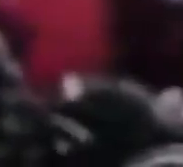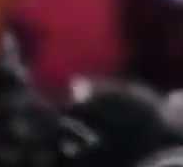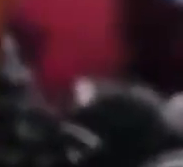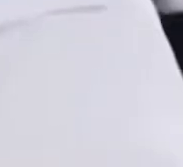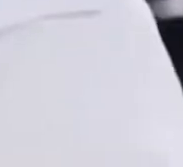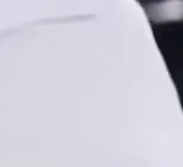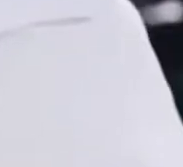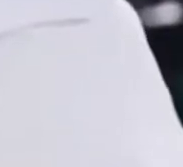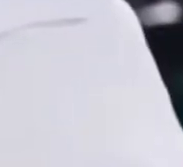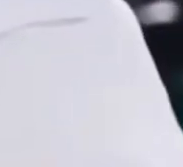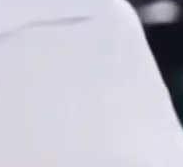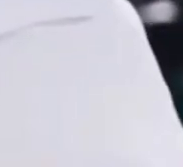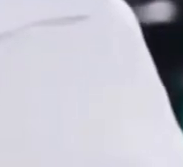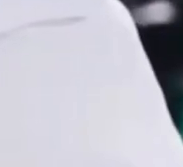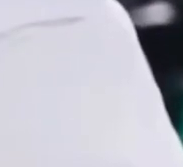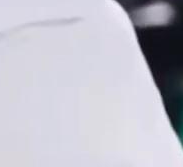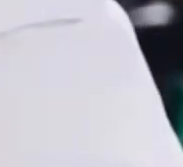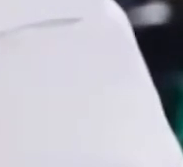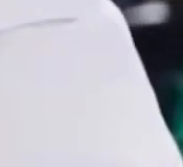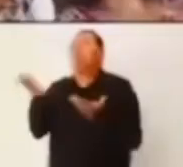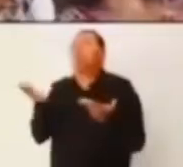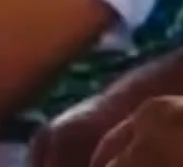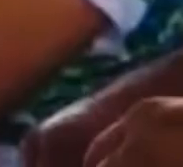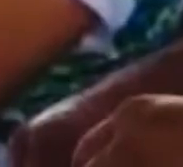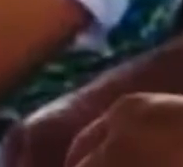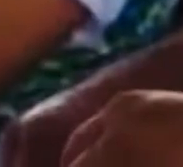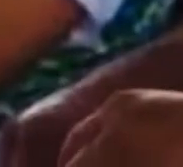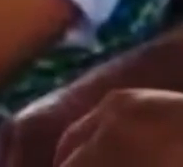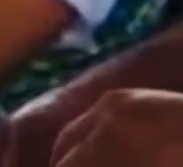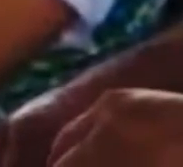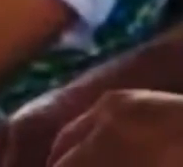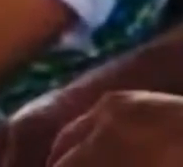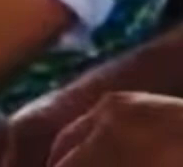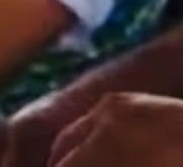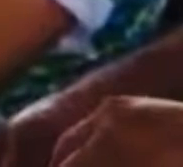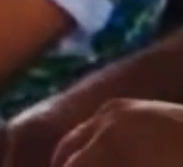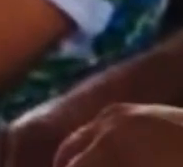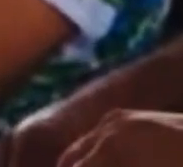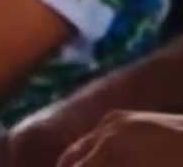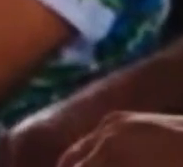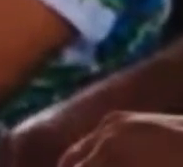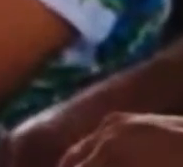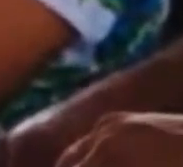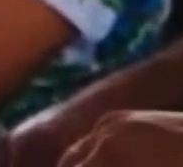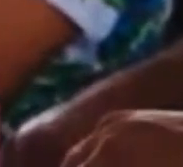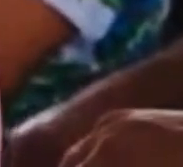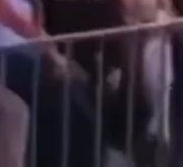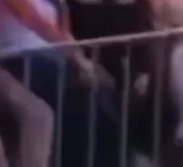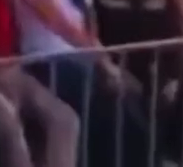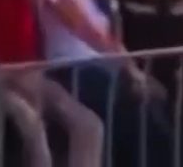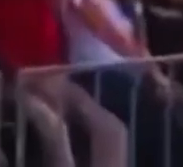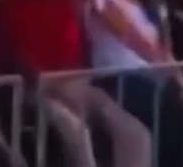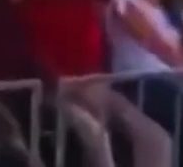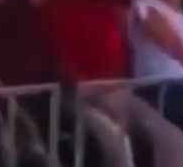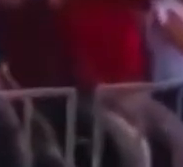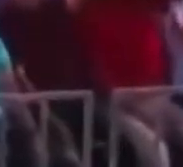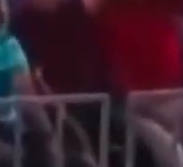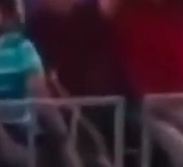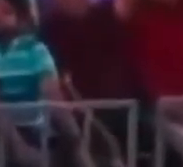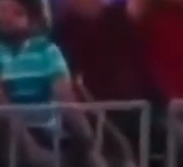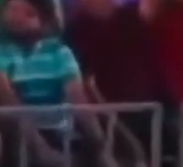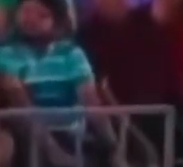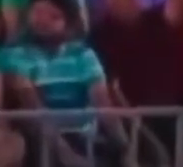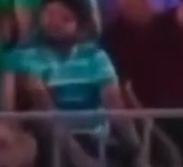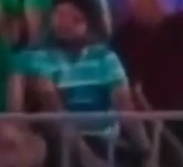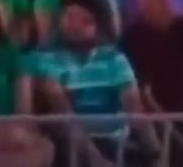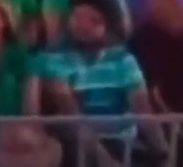la educación pública es un derecho, no es un privilegio. Así que todas las universidades públicas, institutos, van a ser